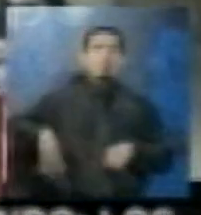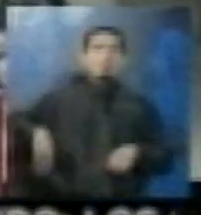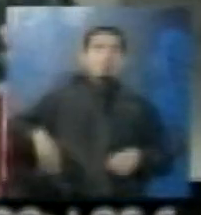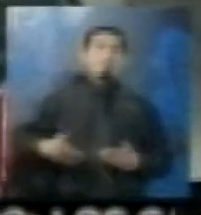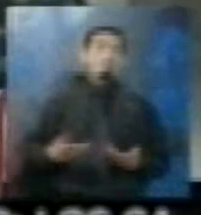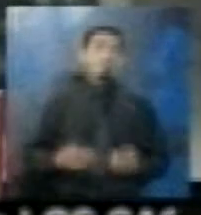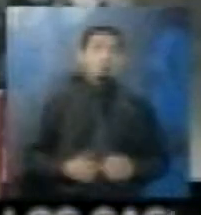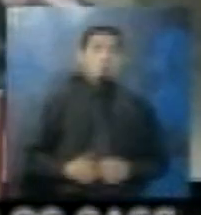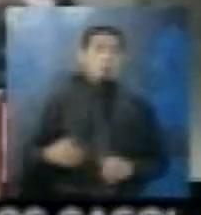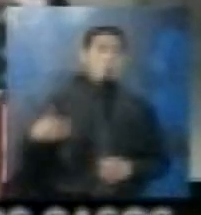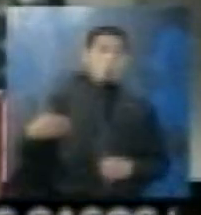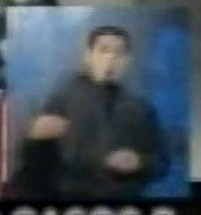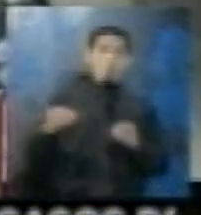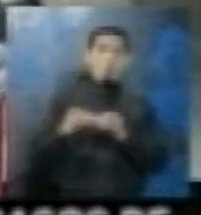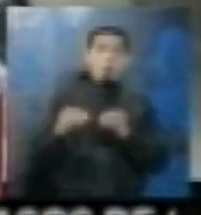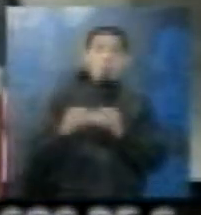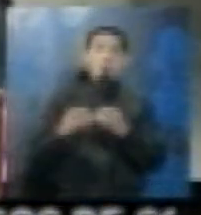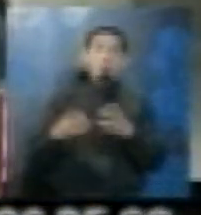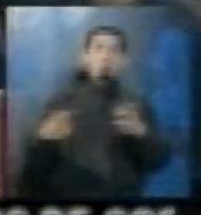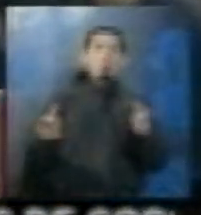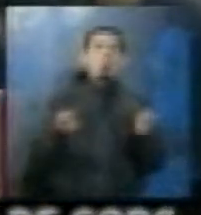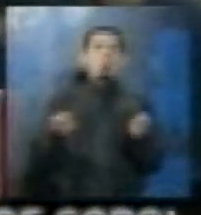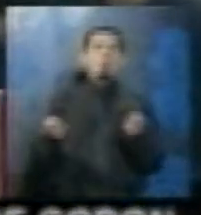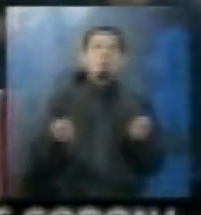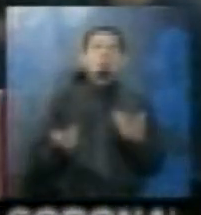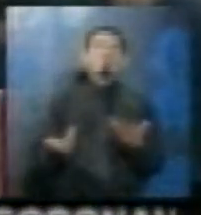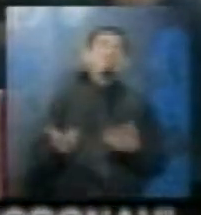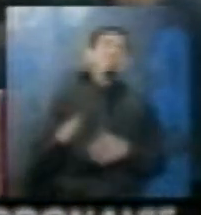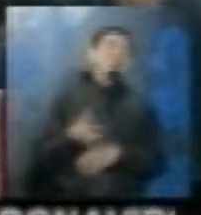se presenta el mal, se hacen los que controlan.